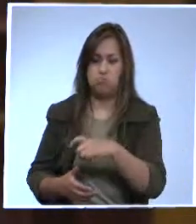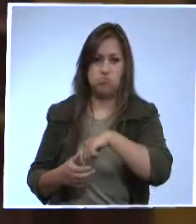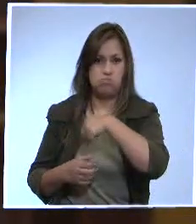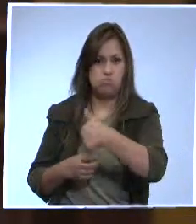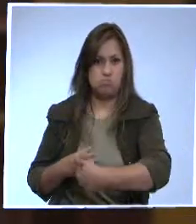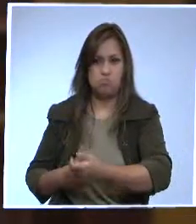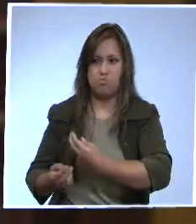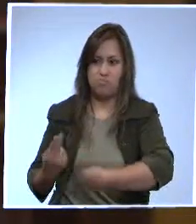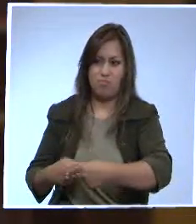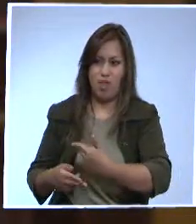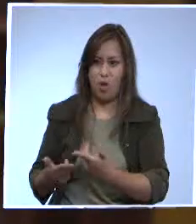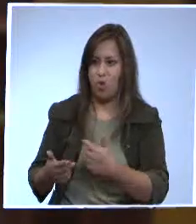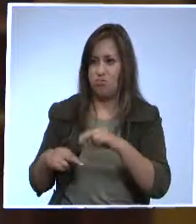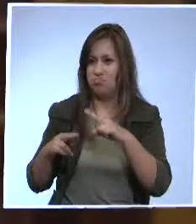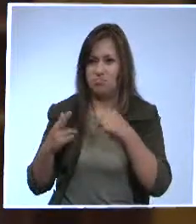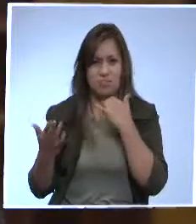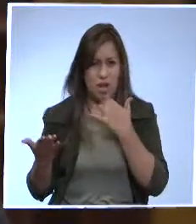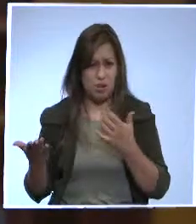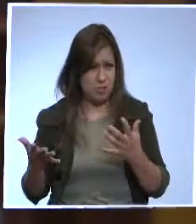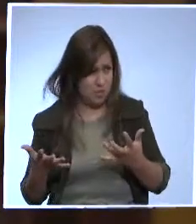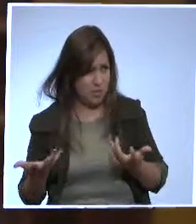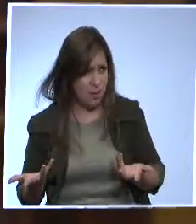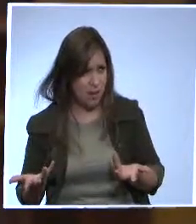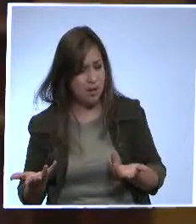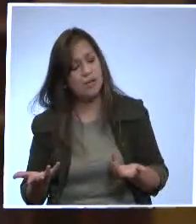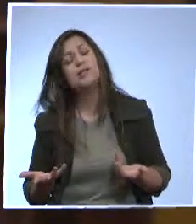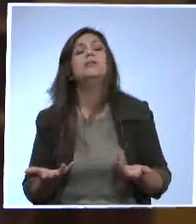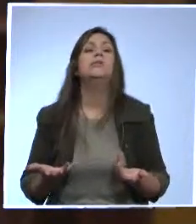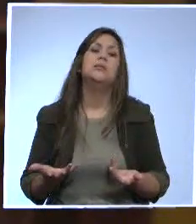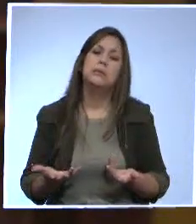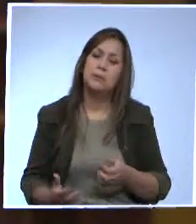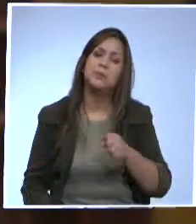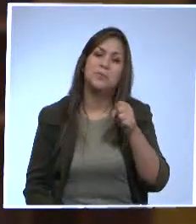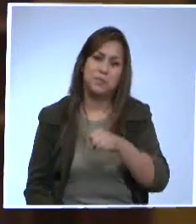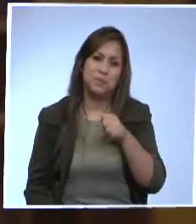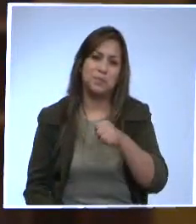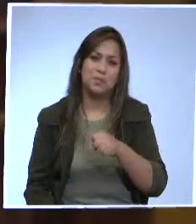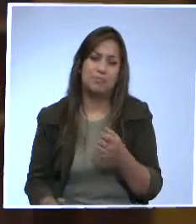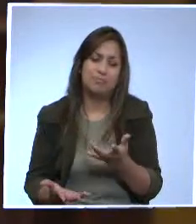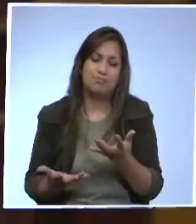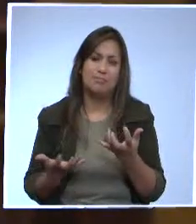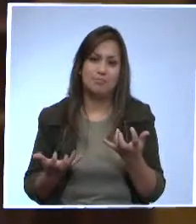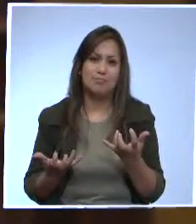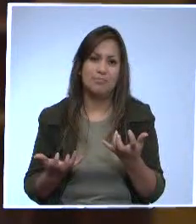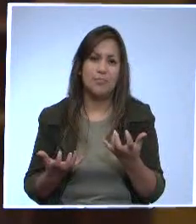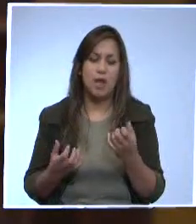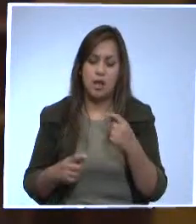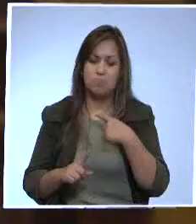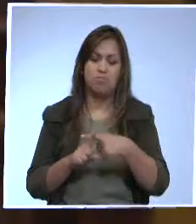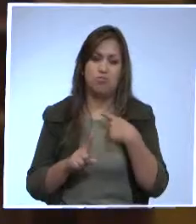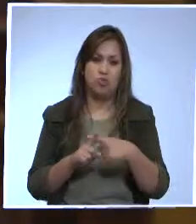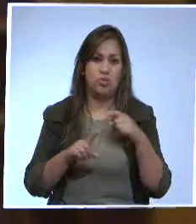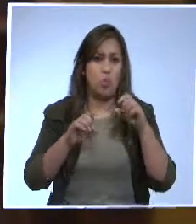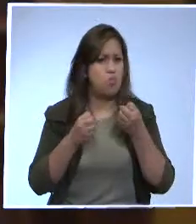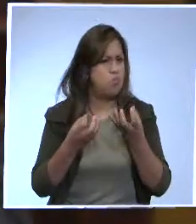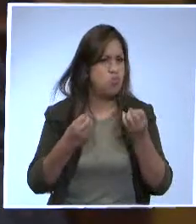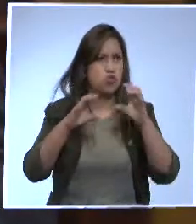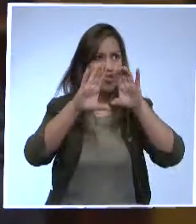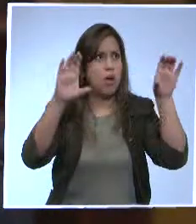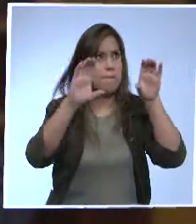es fundamental y ahí el interés exactamente de la inversión privada que lo cual es positivo pero obviamente